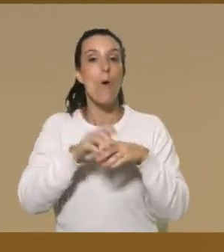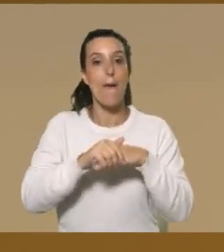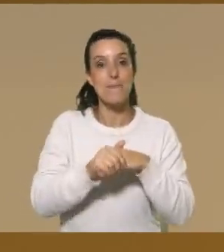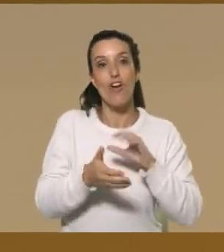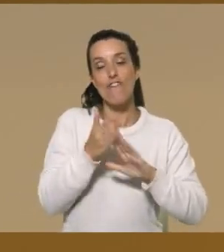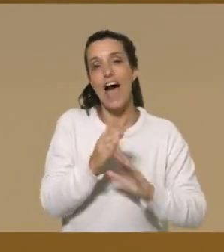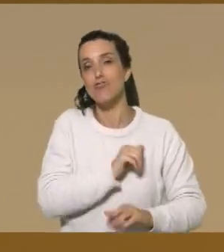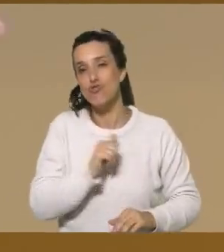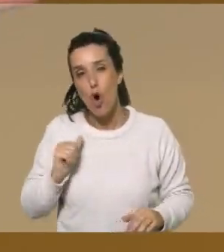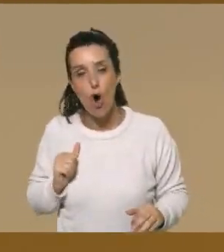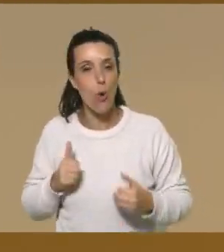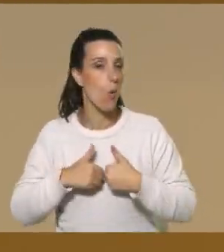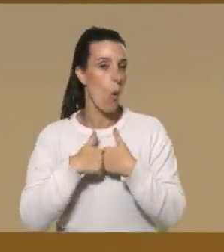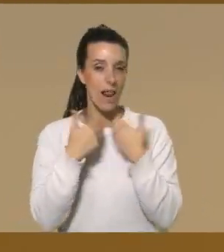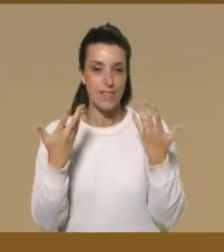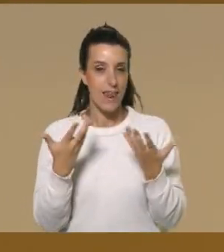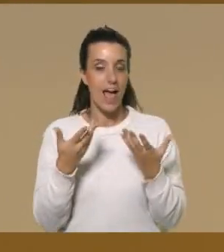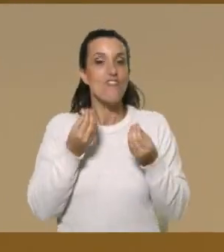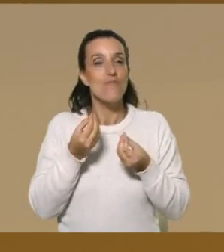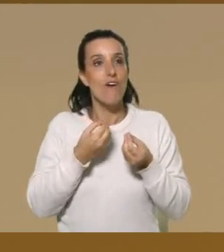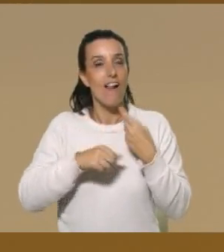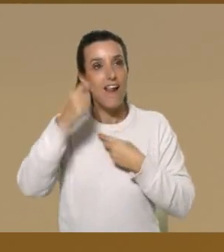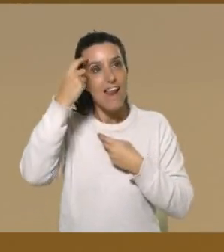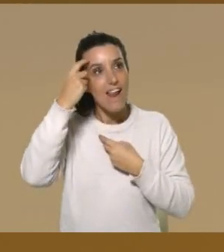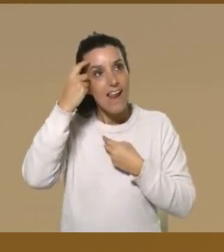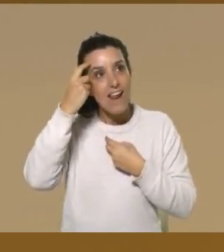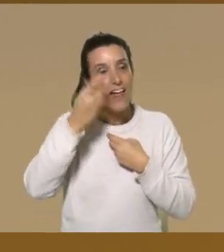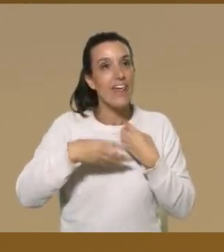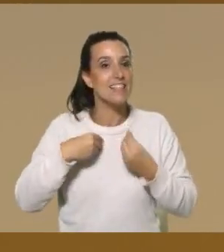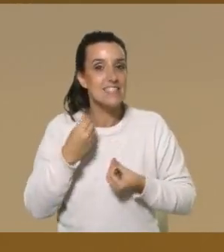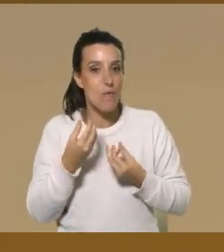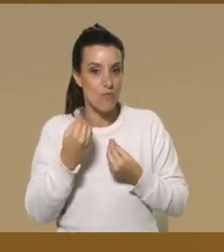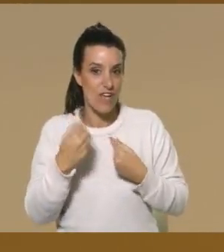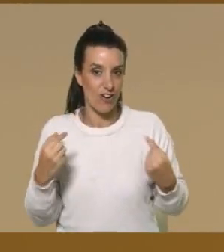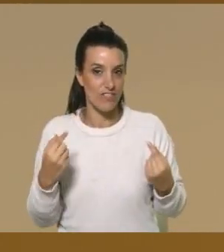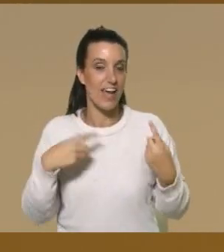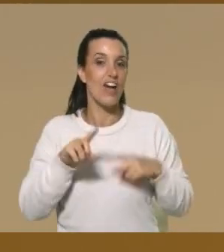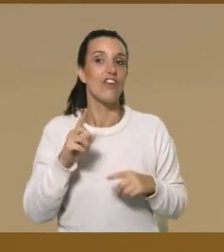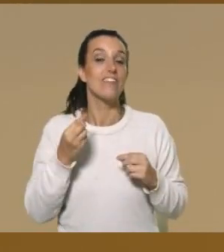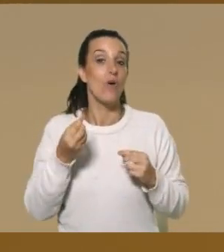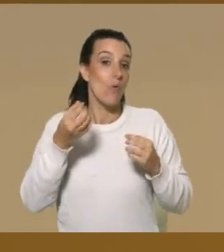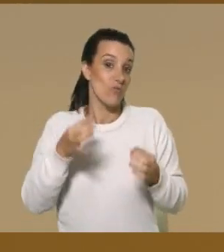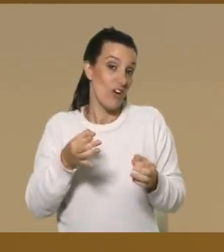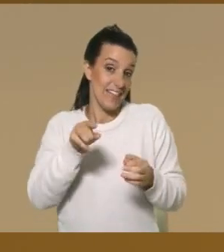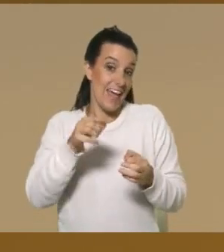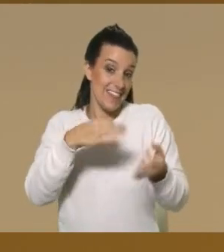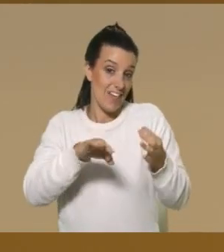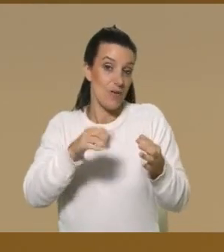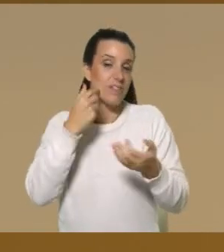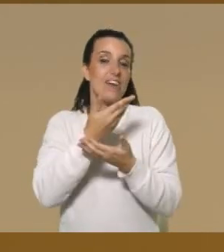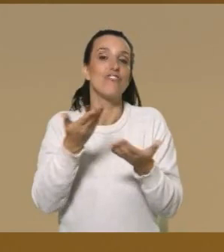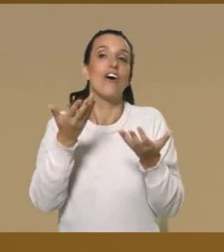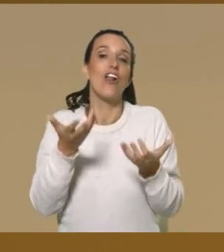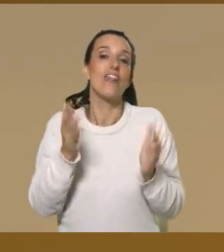vaya solo con lo que fuere te hace replantear y moverte desde muchas zonas y me parece que con equilátero pasa esto no quiero dejar